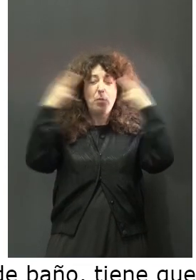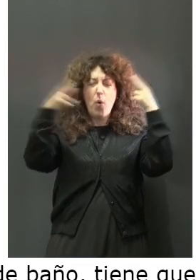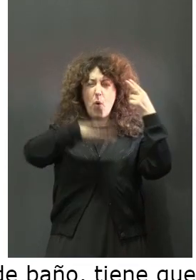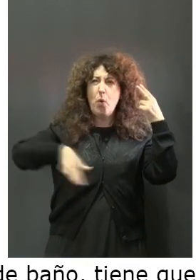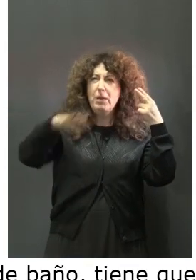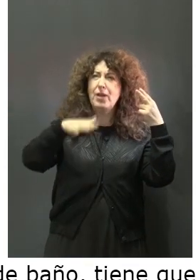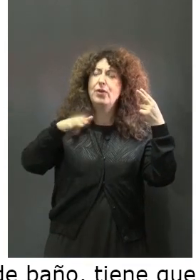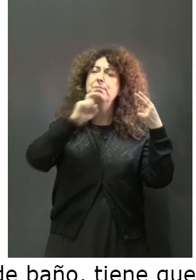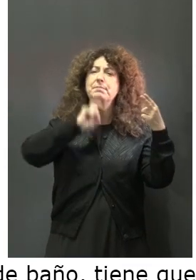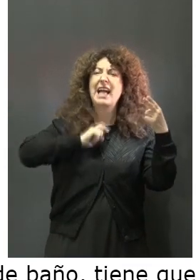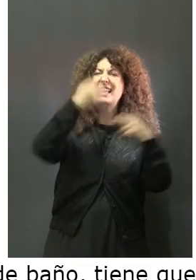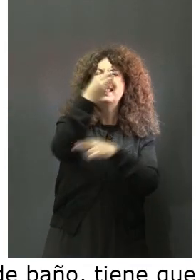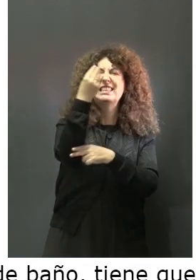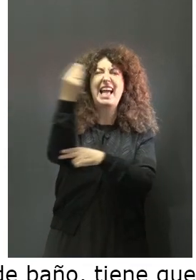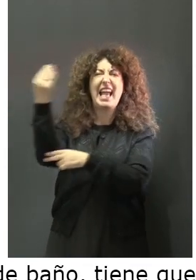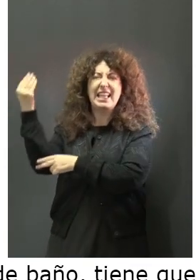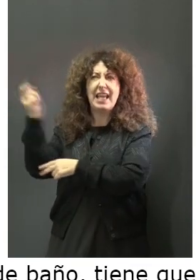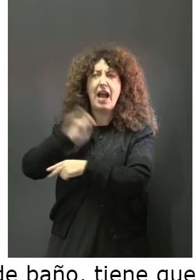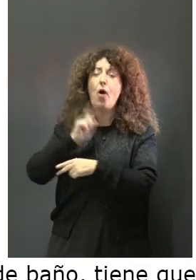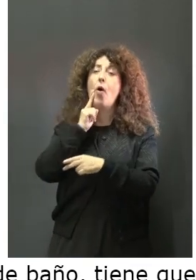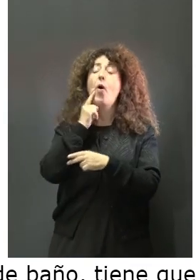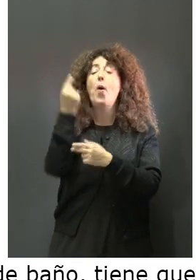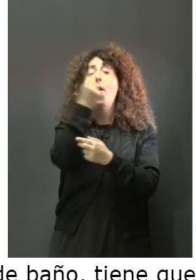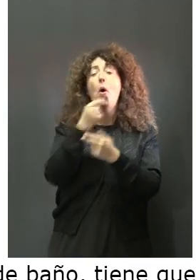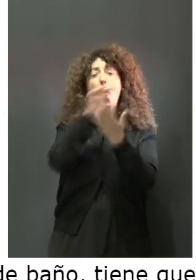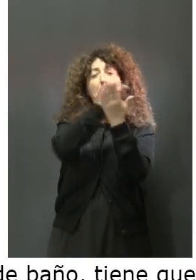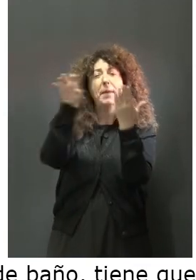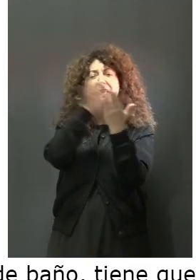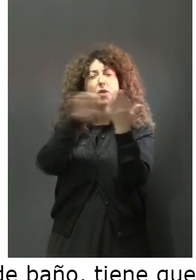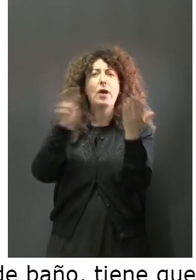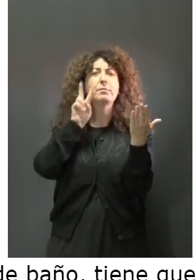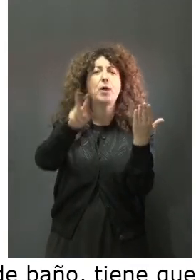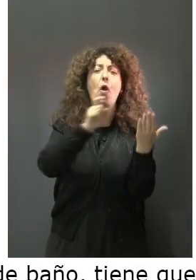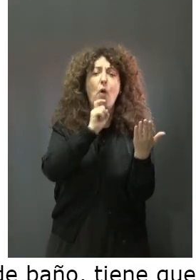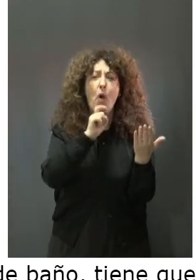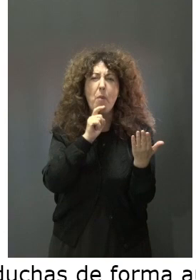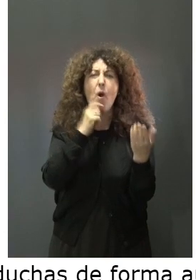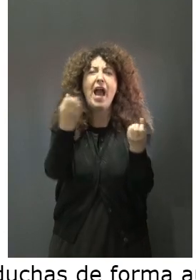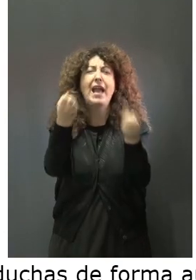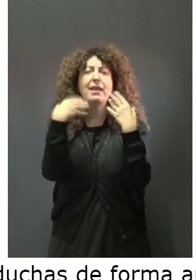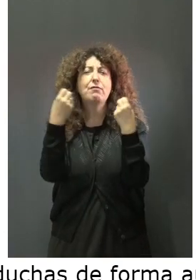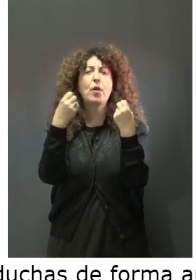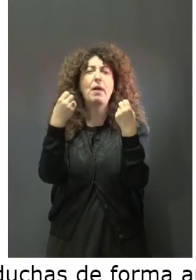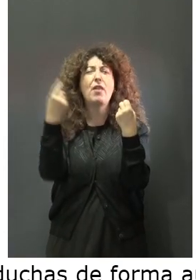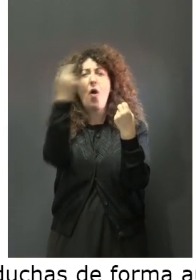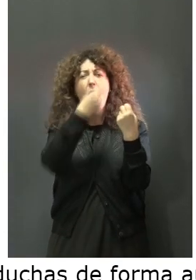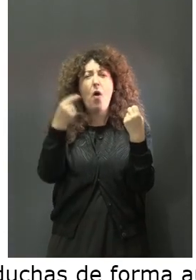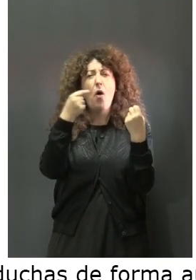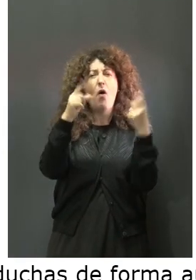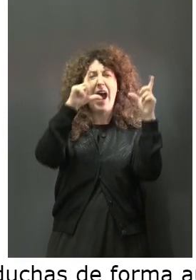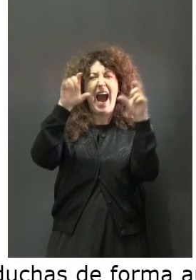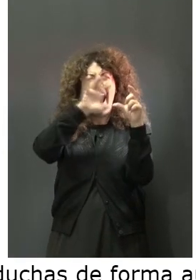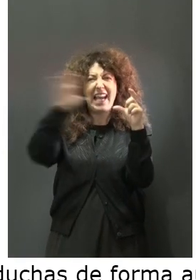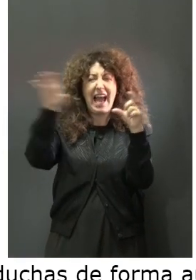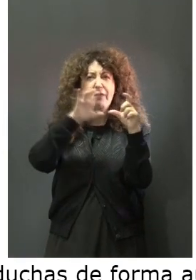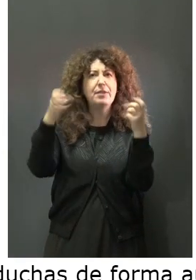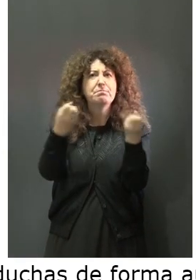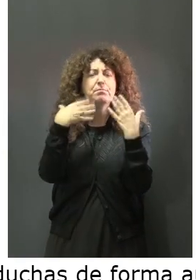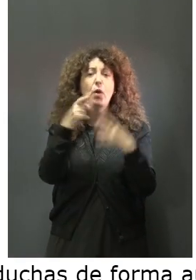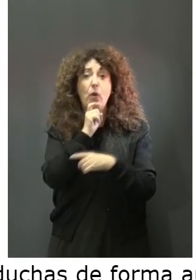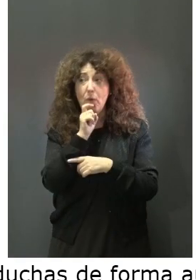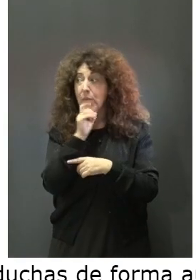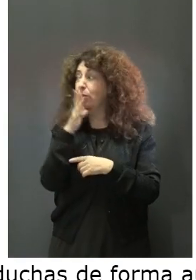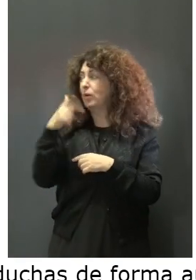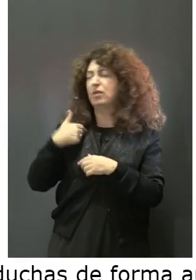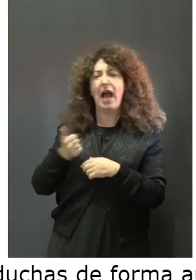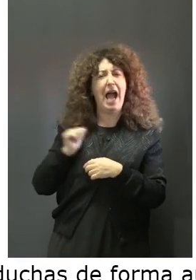usuarios perciben o no un determinado pictograma o una información gráfica, etcétera, etcétera. Con lo cual, pues aprovecho para reivindicar el